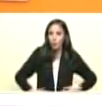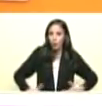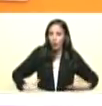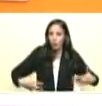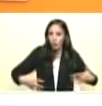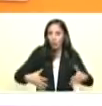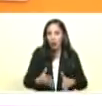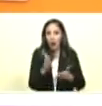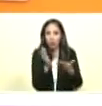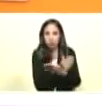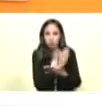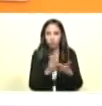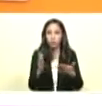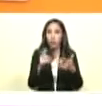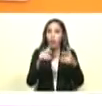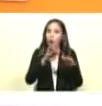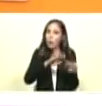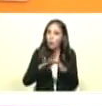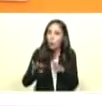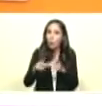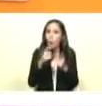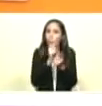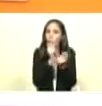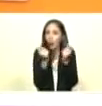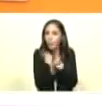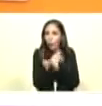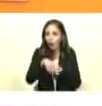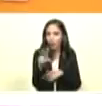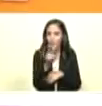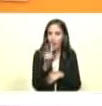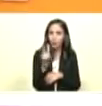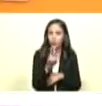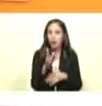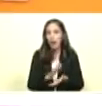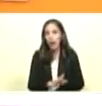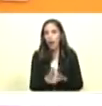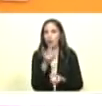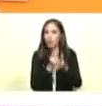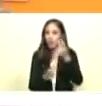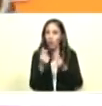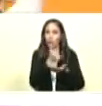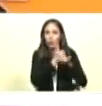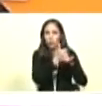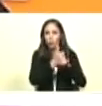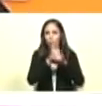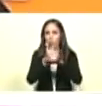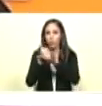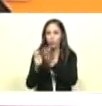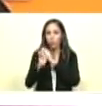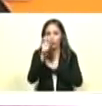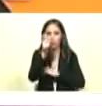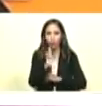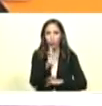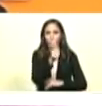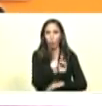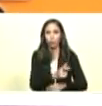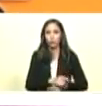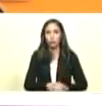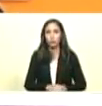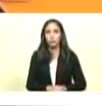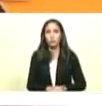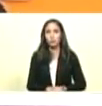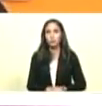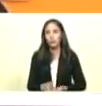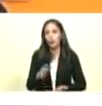una revolución tecnológica con una verdadera dimensión social, una verdadera dimensión socialista, que